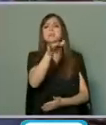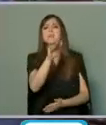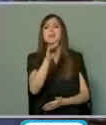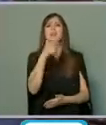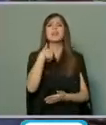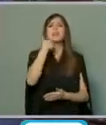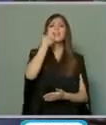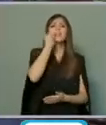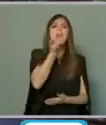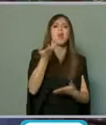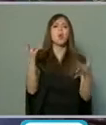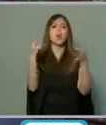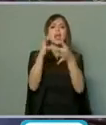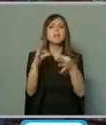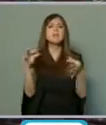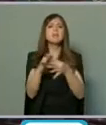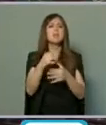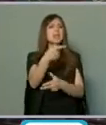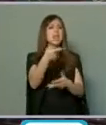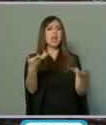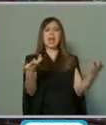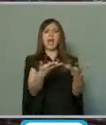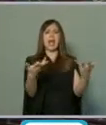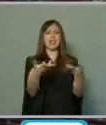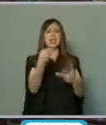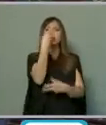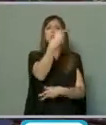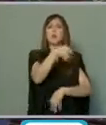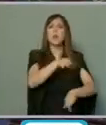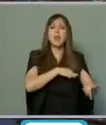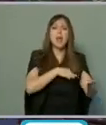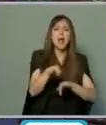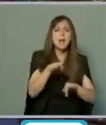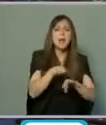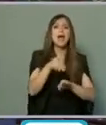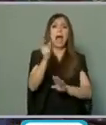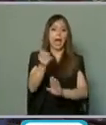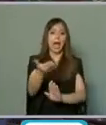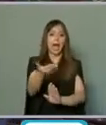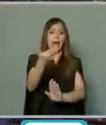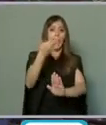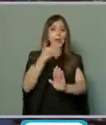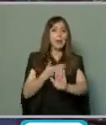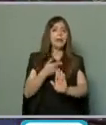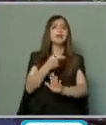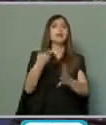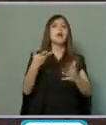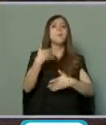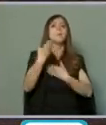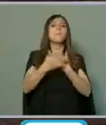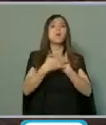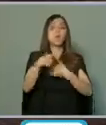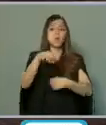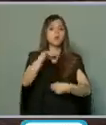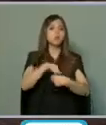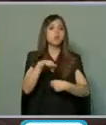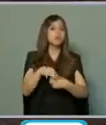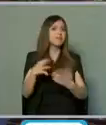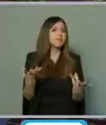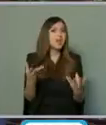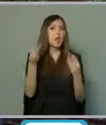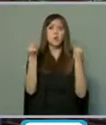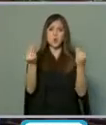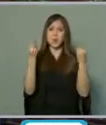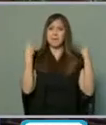que me explicaran qué es lo que hacen ustedes, conocer más a fondo detrás de lo que sucede de un proceso electoral, porque hay